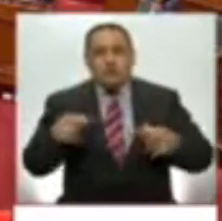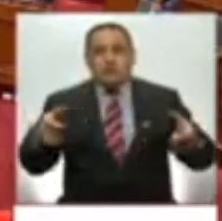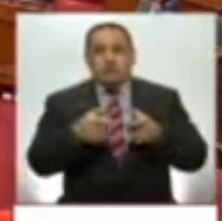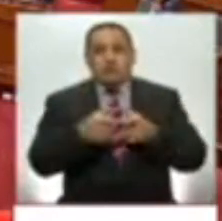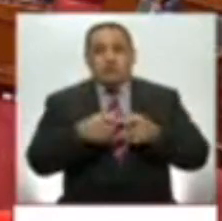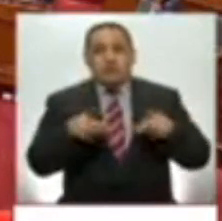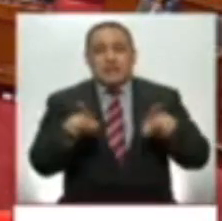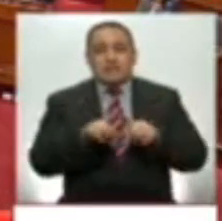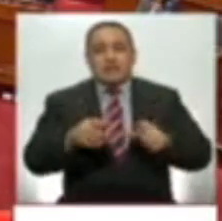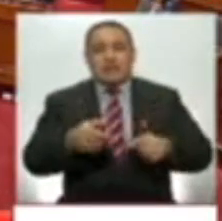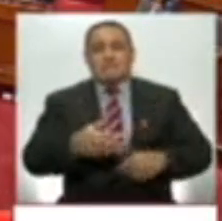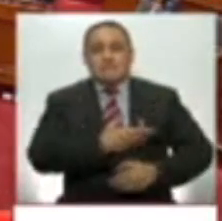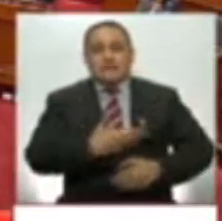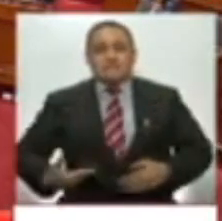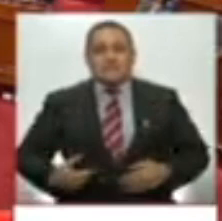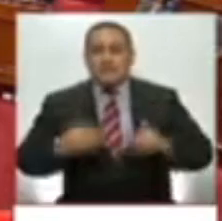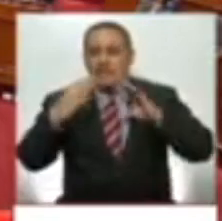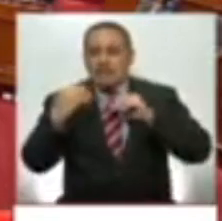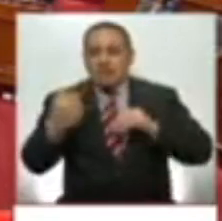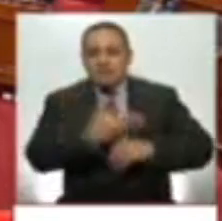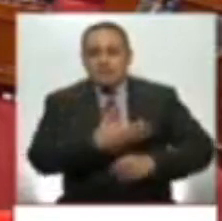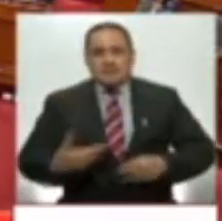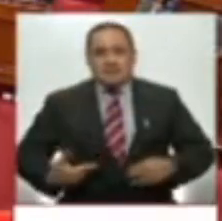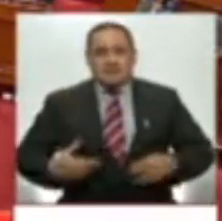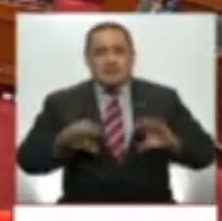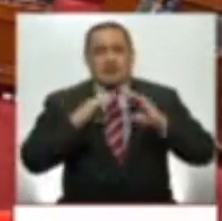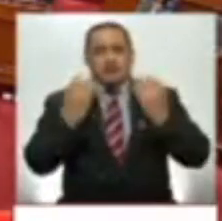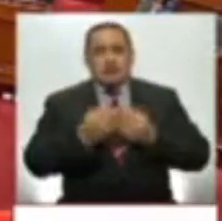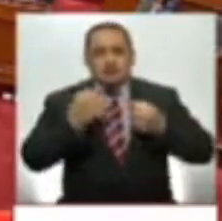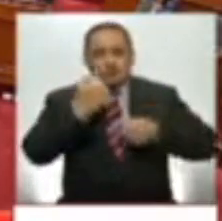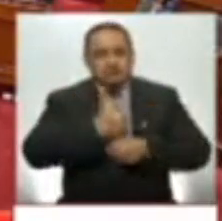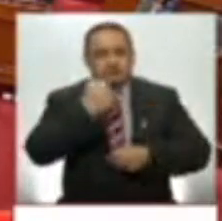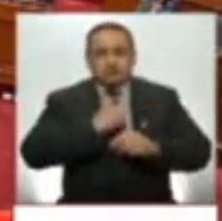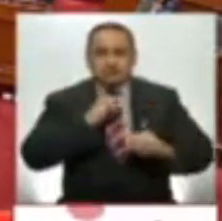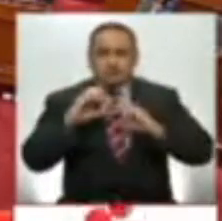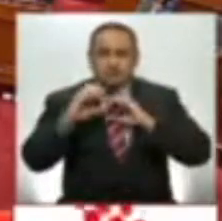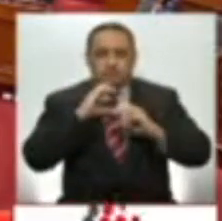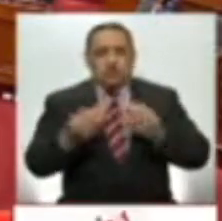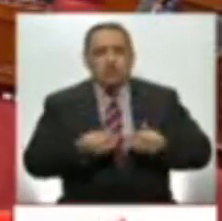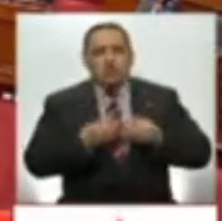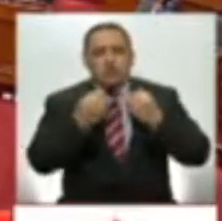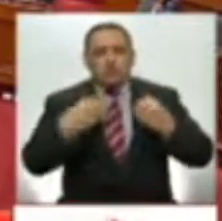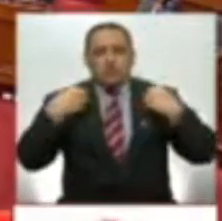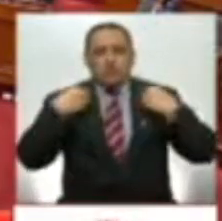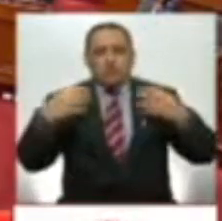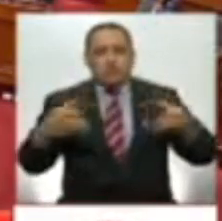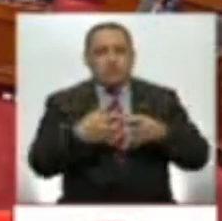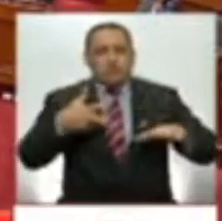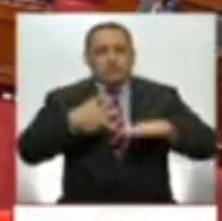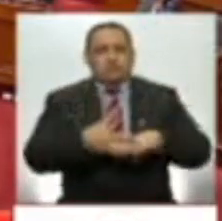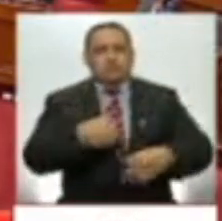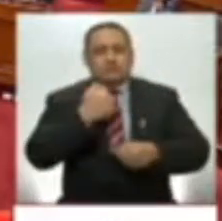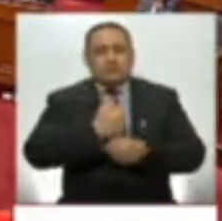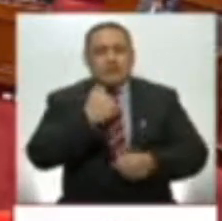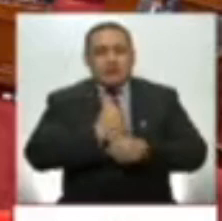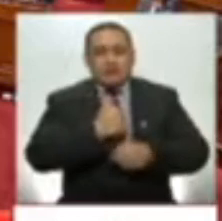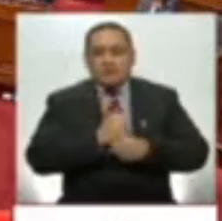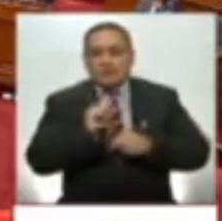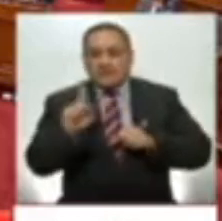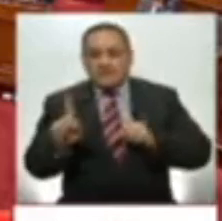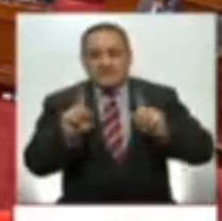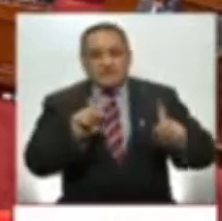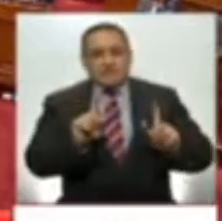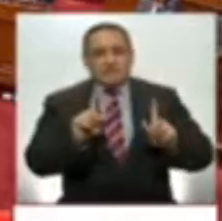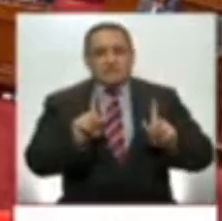Junta Preparatoria coordina con el presidente del Congreso para que los trabajos de los órganos que presiden no obstaculicen las funciones de uno y